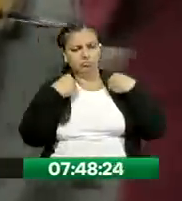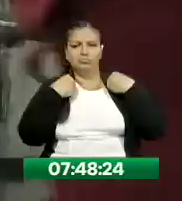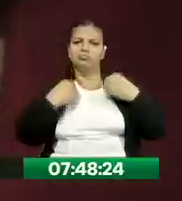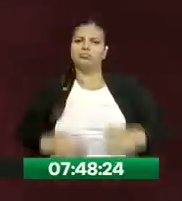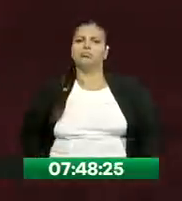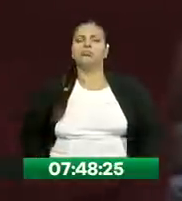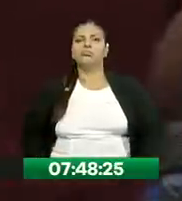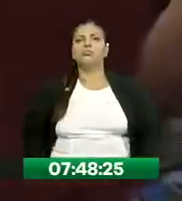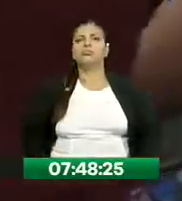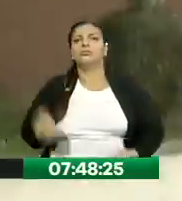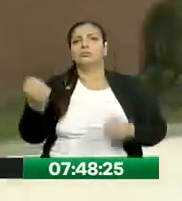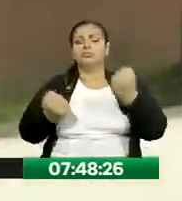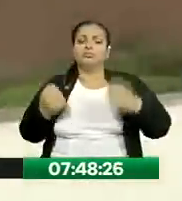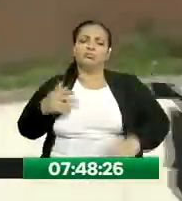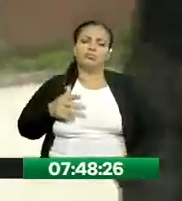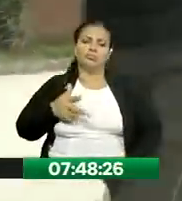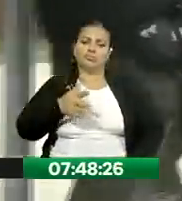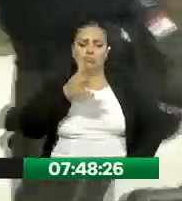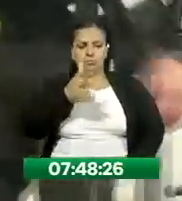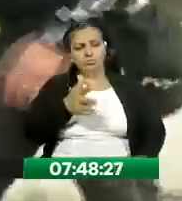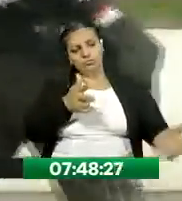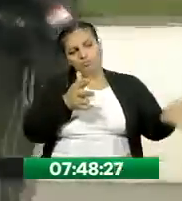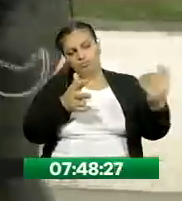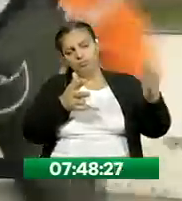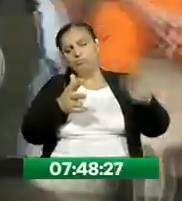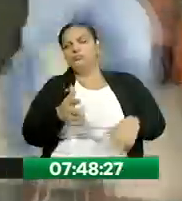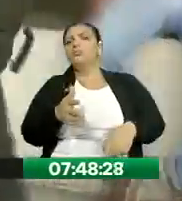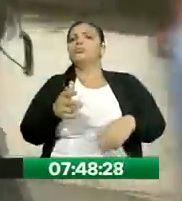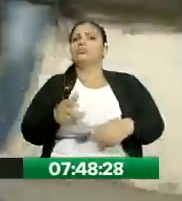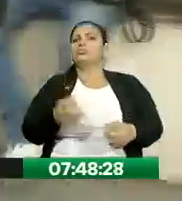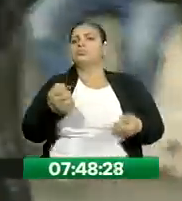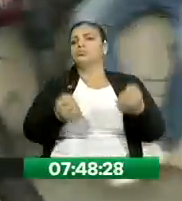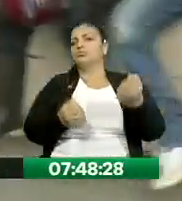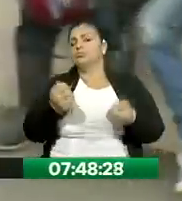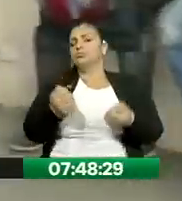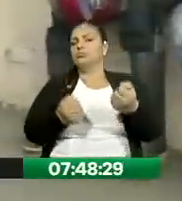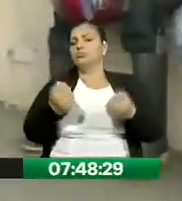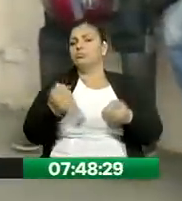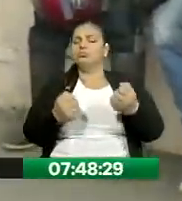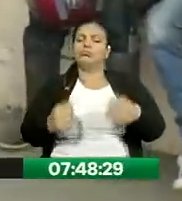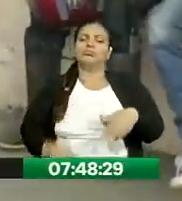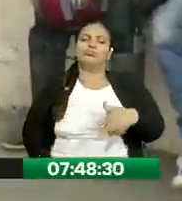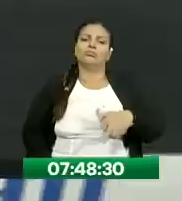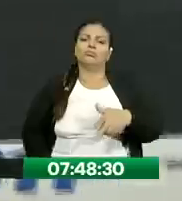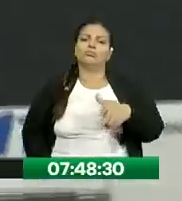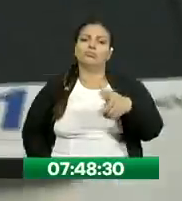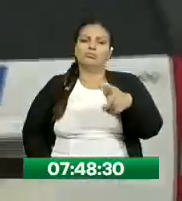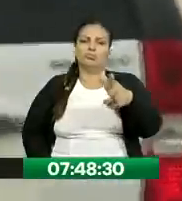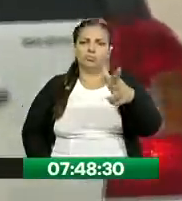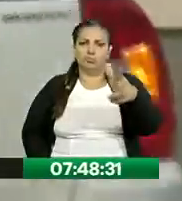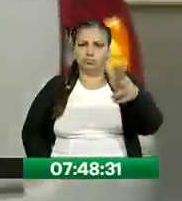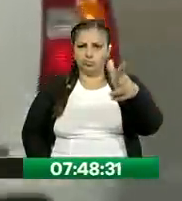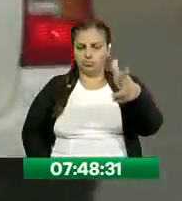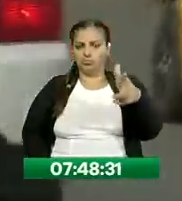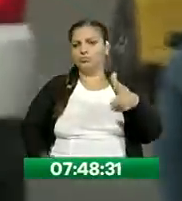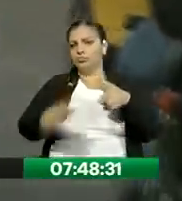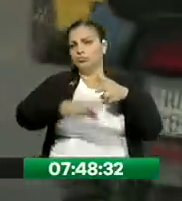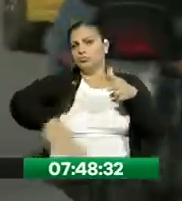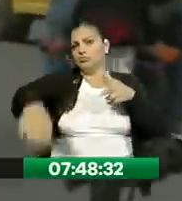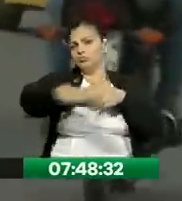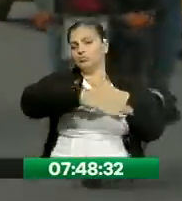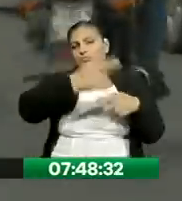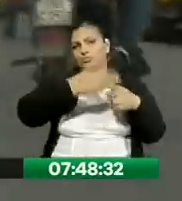que posteriormente huyeron. Este hecho se produjo en la entrada de la cooperativa 6 de julio. El policía herido fue trasladado